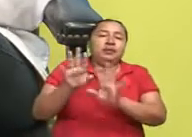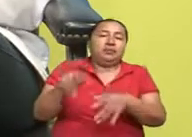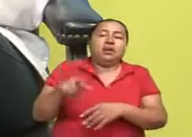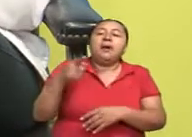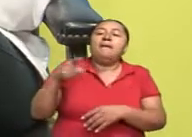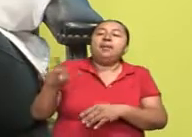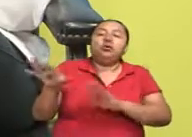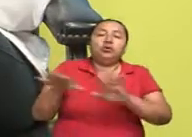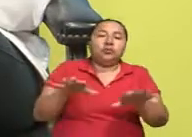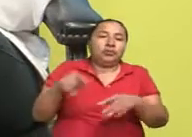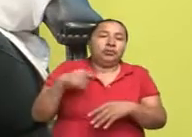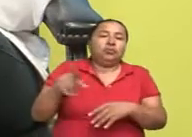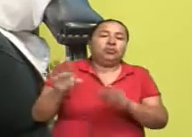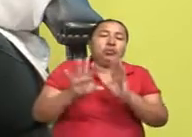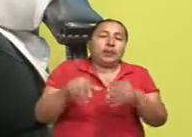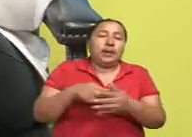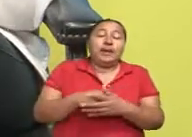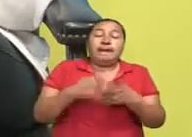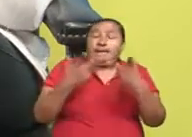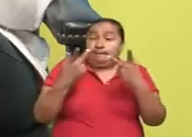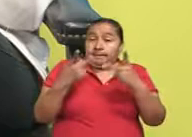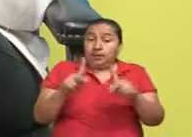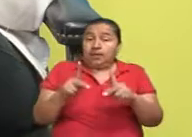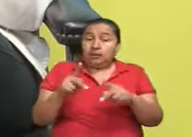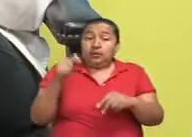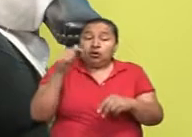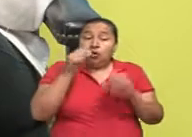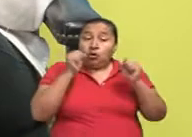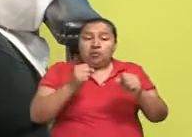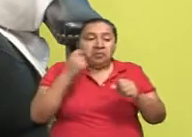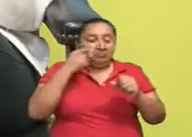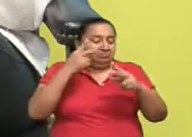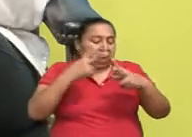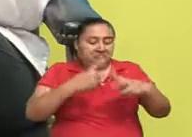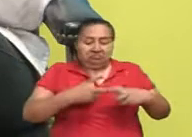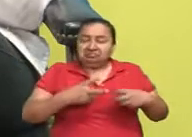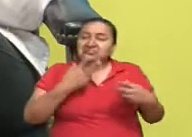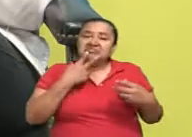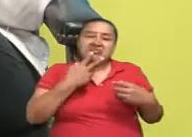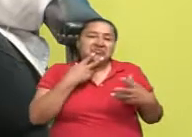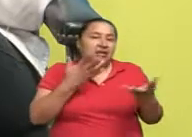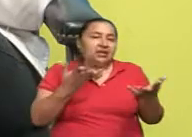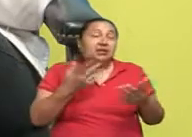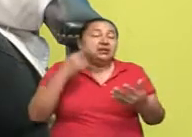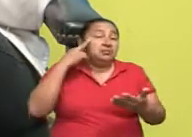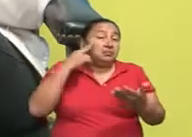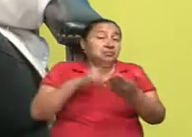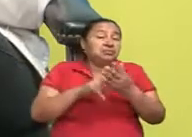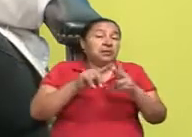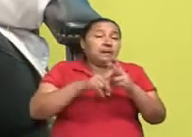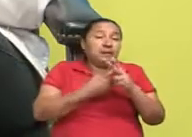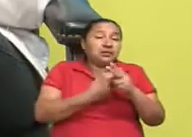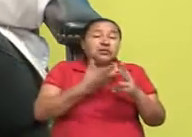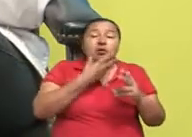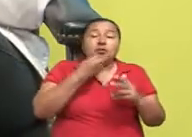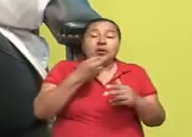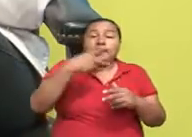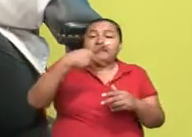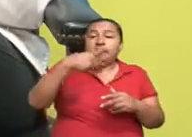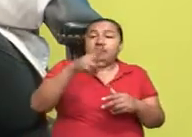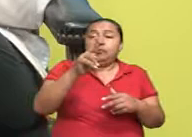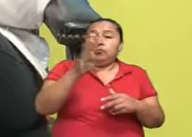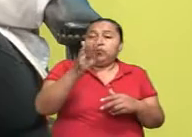que no podés. Pero sin embargo, ellos no se examinan. No. Desde que son jóvenes, prepúberes o